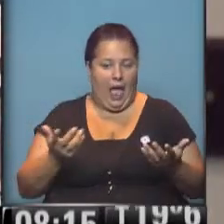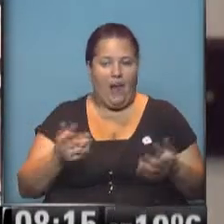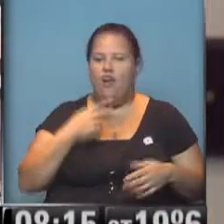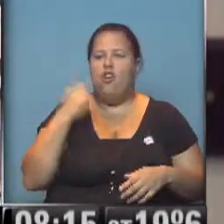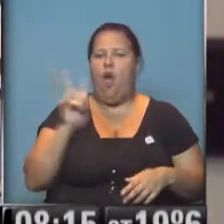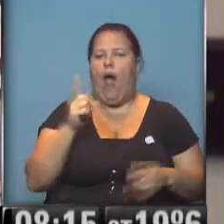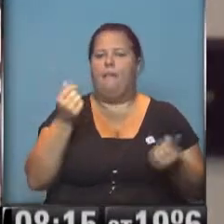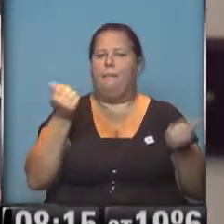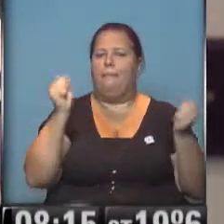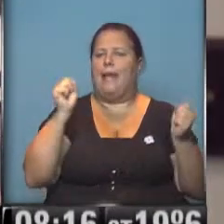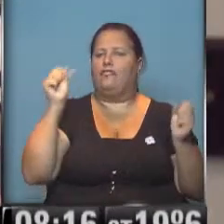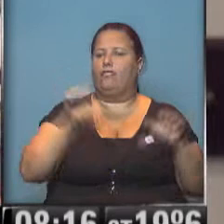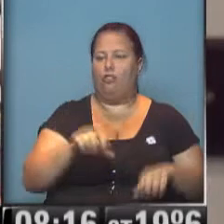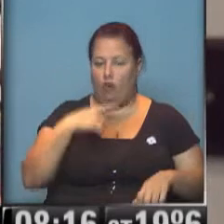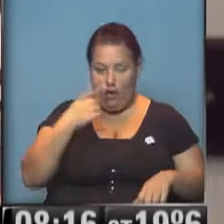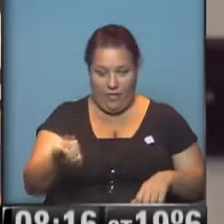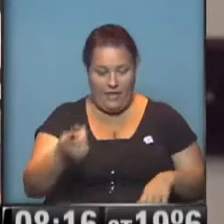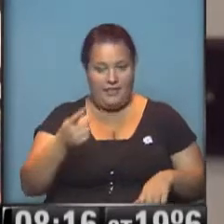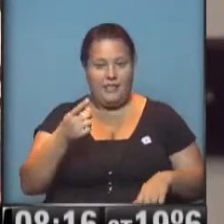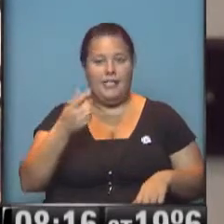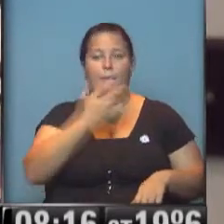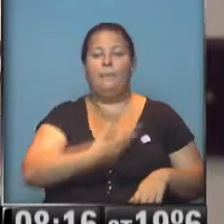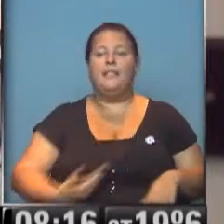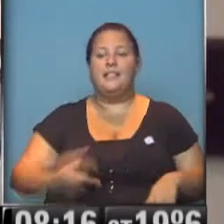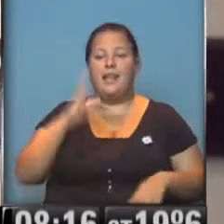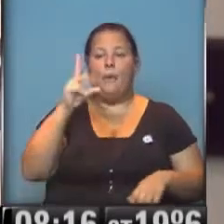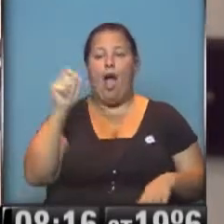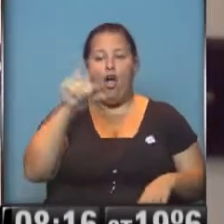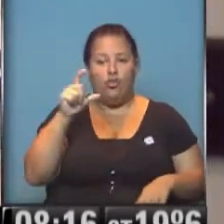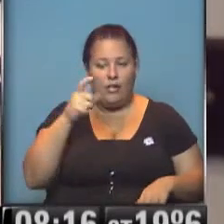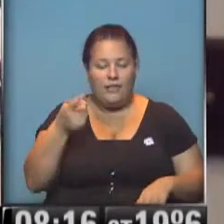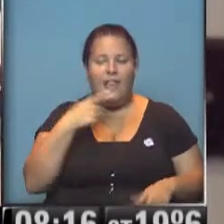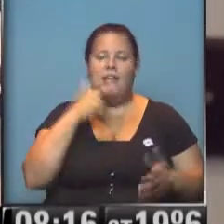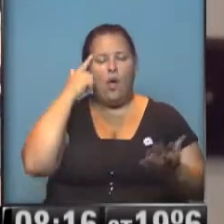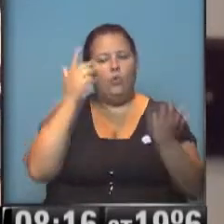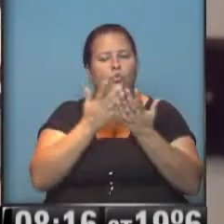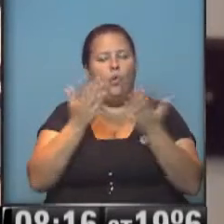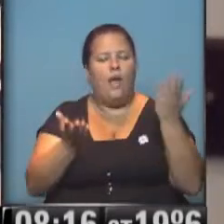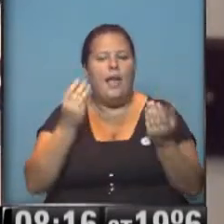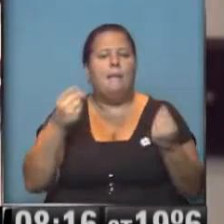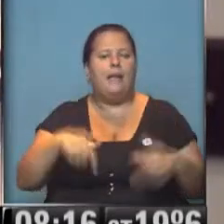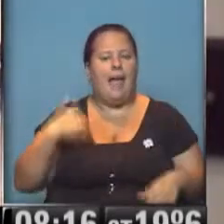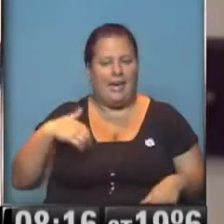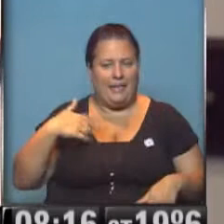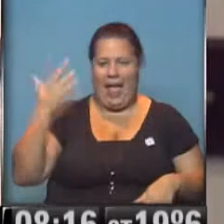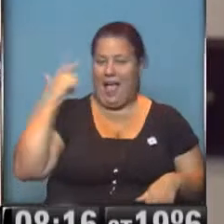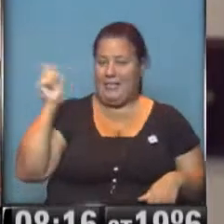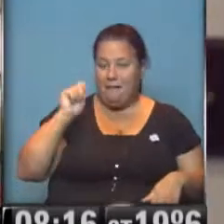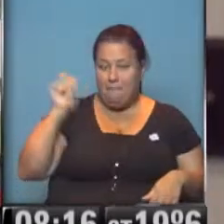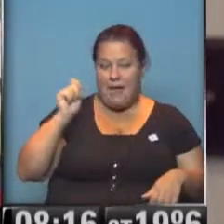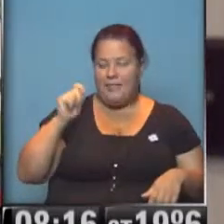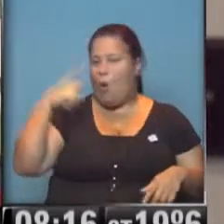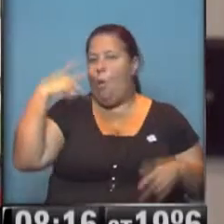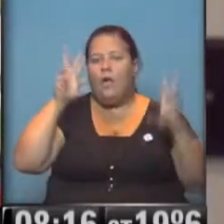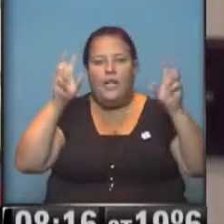no se habla de devaluación eso dijo alejandro vanoli haciendo un balance de lo que está sucediendo en argentina hace meses era de lo